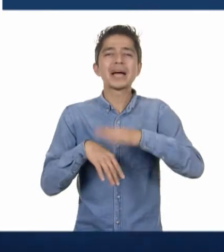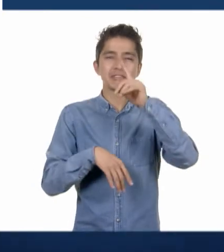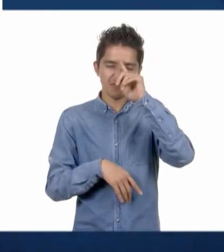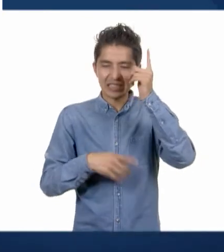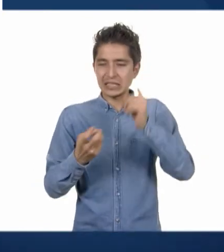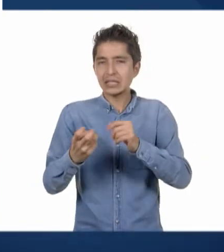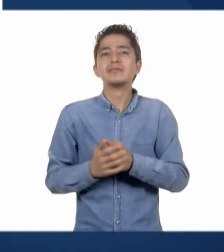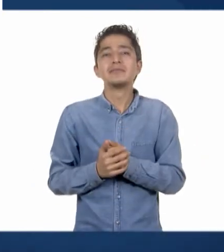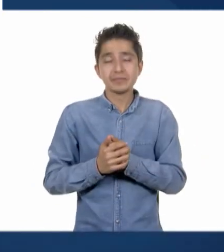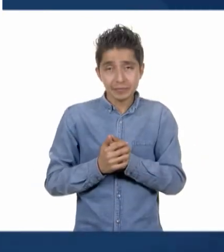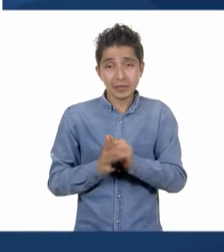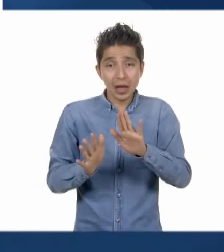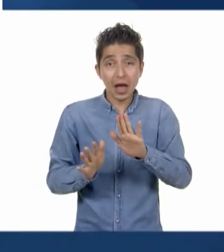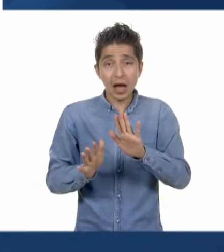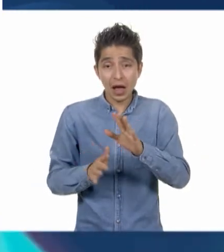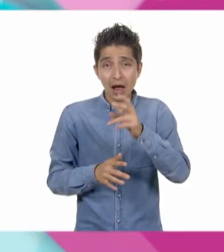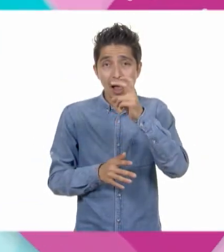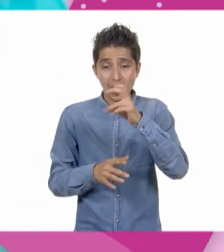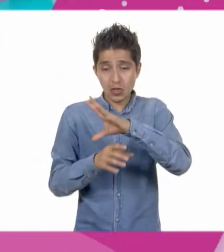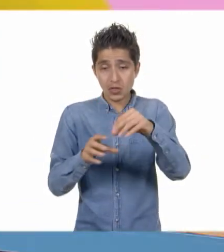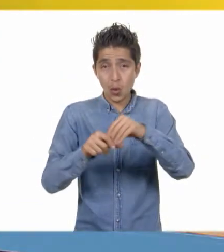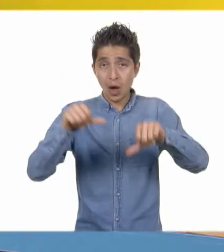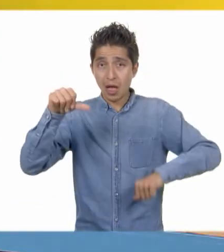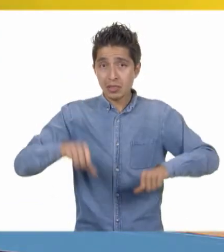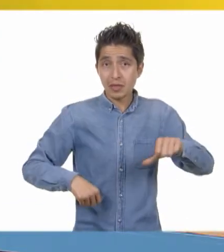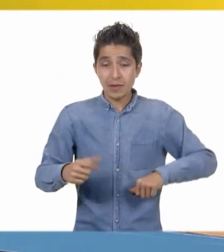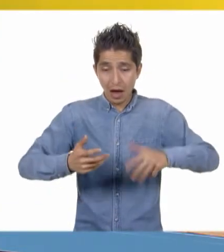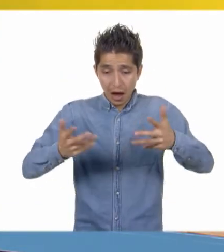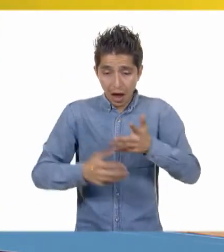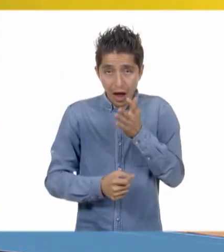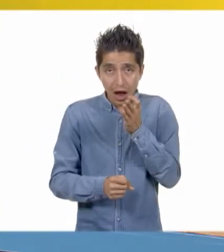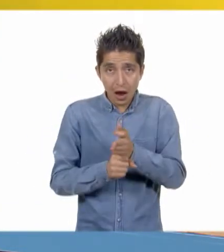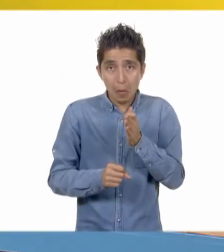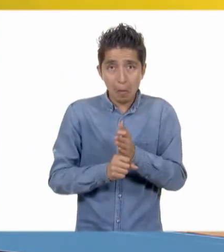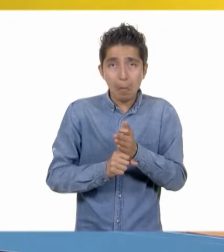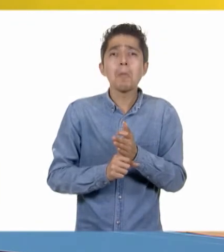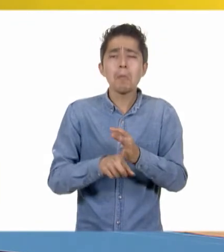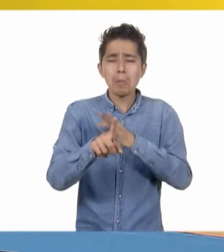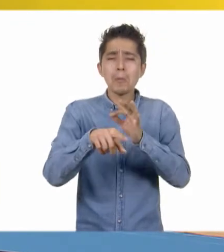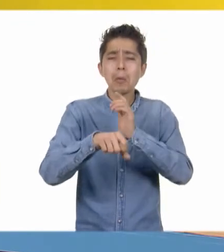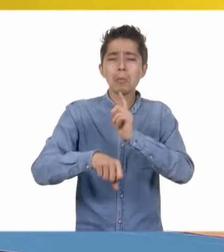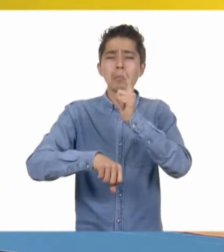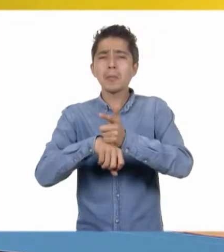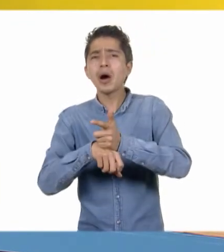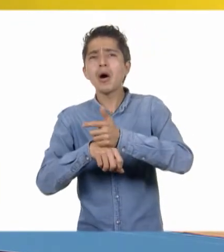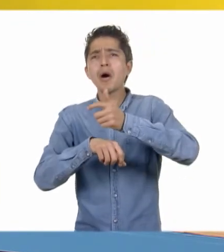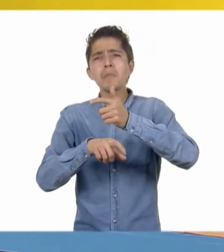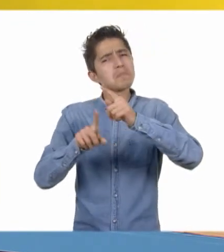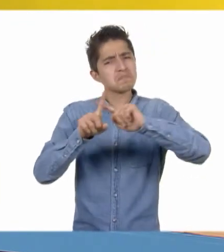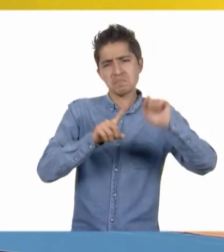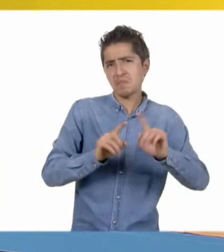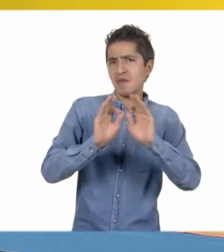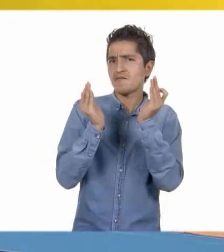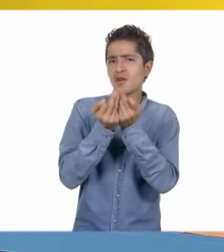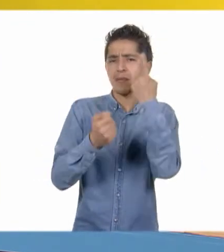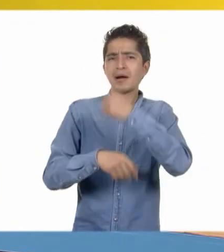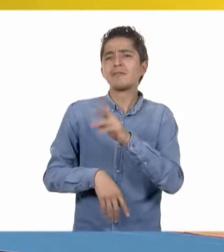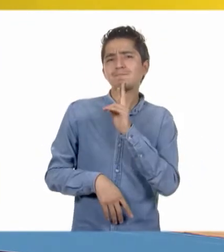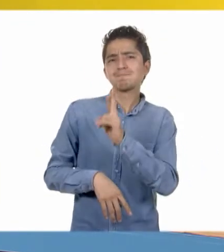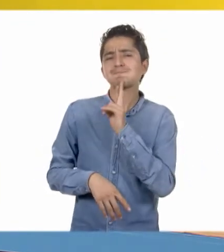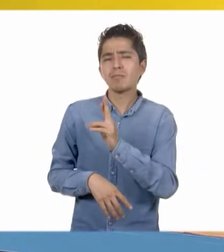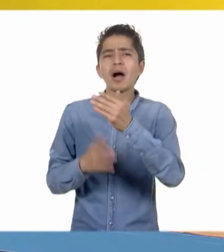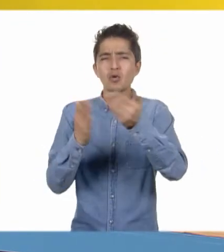estoy segura de que con todas las actividades que realizamos hoy van a encontrar uno o varios caminos para resolverlo. La pregunta